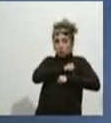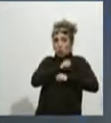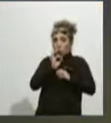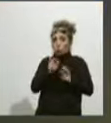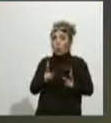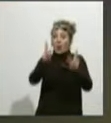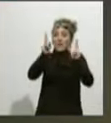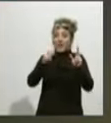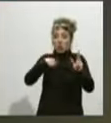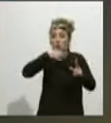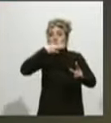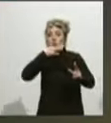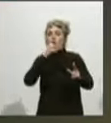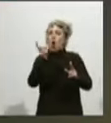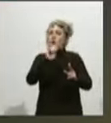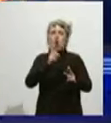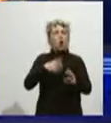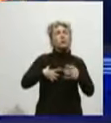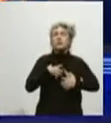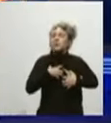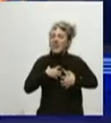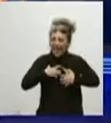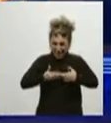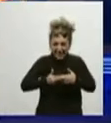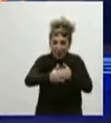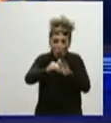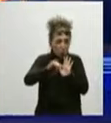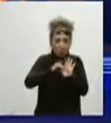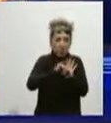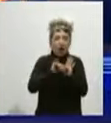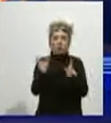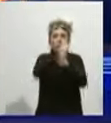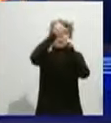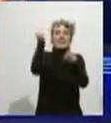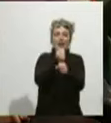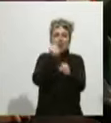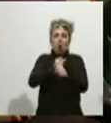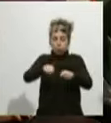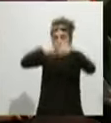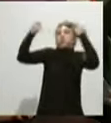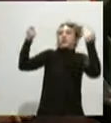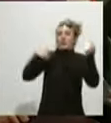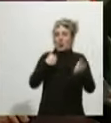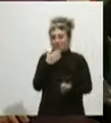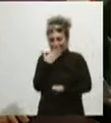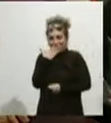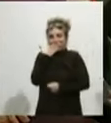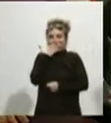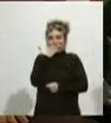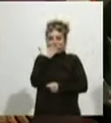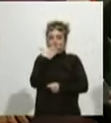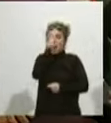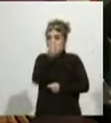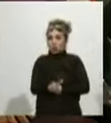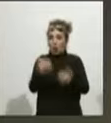desempleados no desesperéis, pronto encontraréis trabajo. Claro, me reí y me dijo el de protocolo,